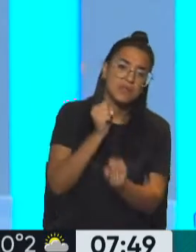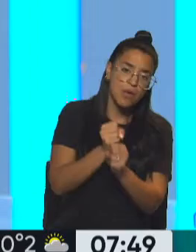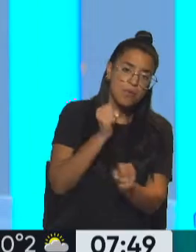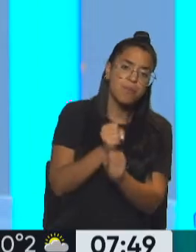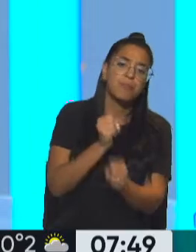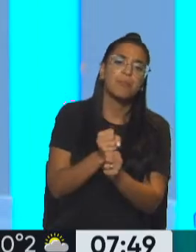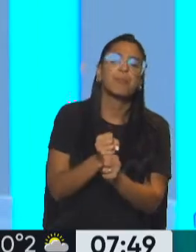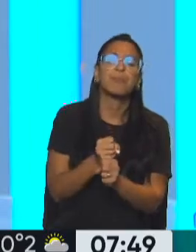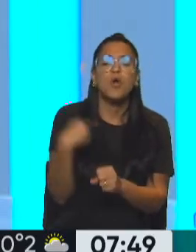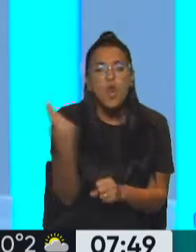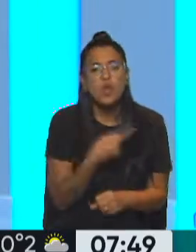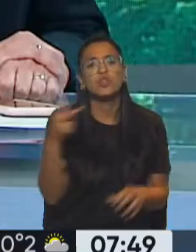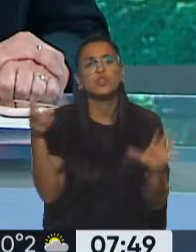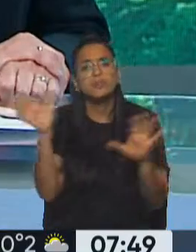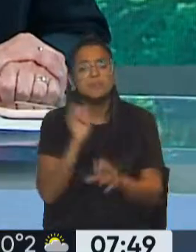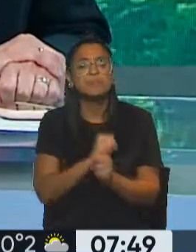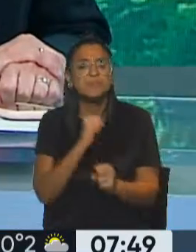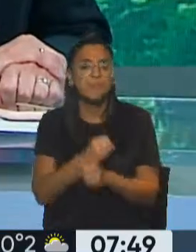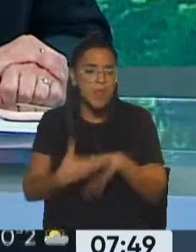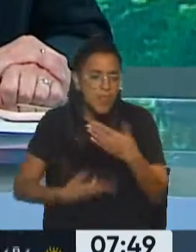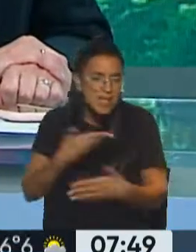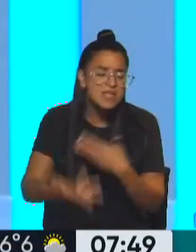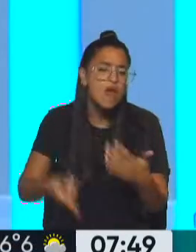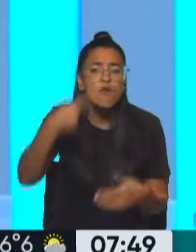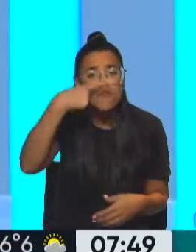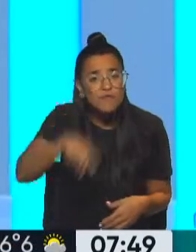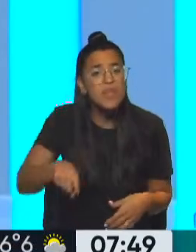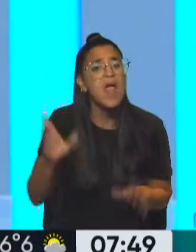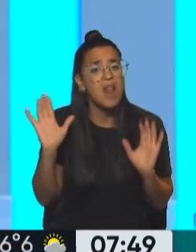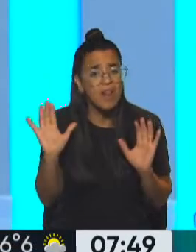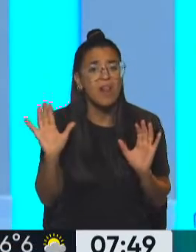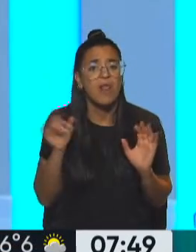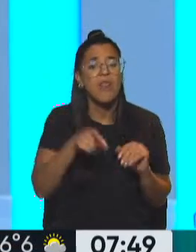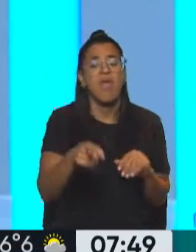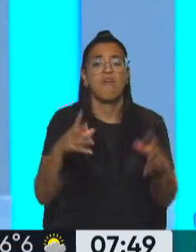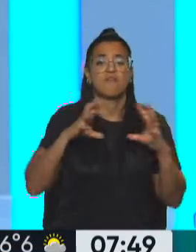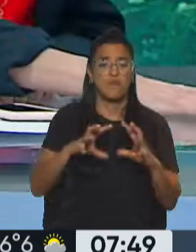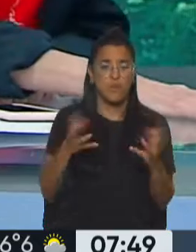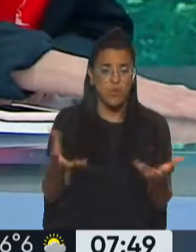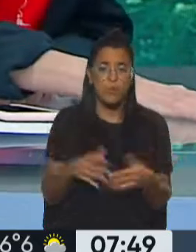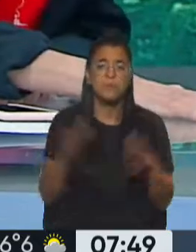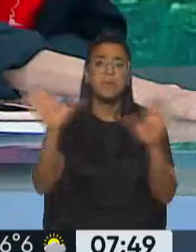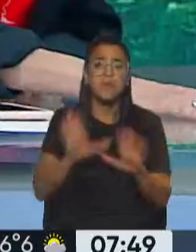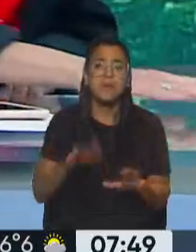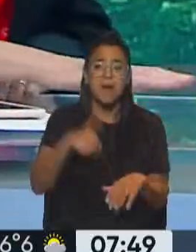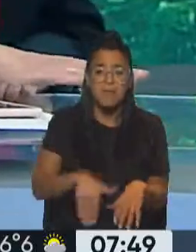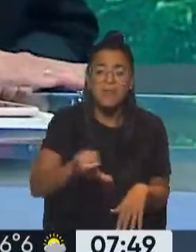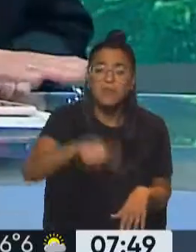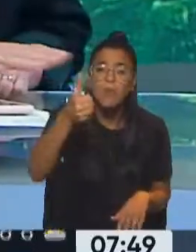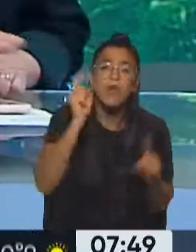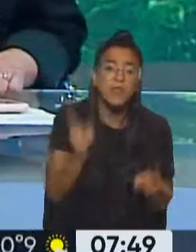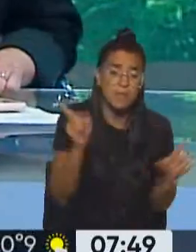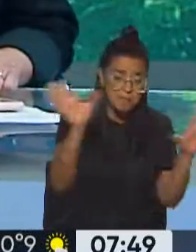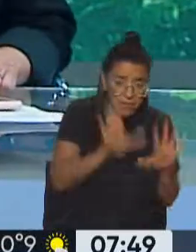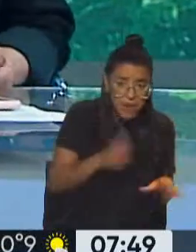no preparando nosotros, sino vamos trabajando para el desarrollo final del fútbol. Es decir, El se fútbol prepara para el triunfo, pero también se